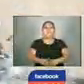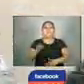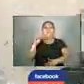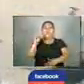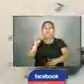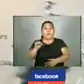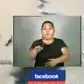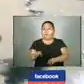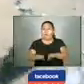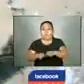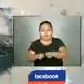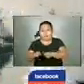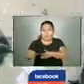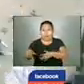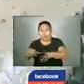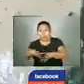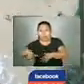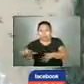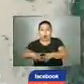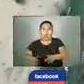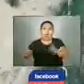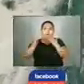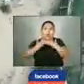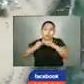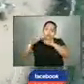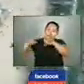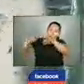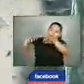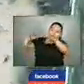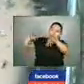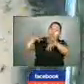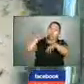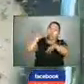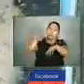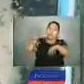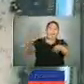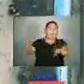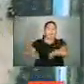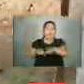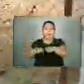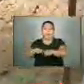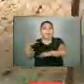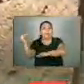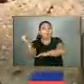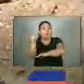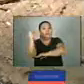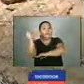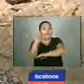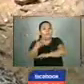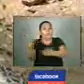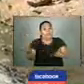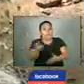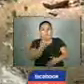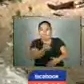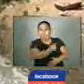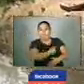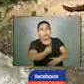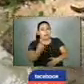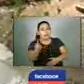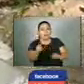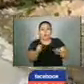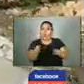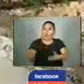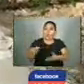vulnerabilidad del terreno, más la acumulación de las aguas lluvias, habría ocasionado la emergencia. Ahora estas personas no